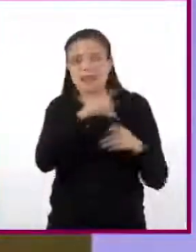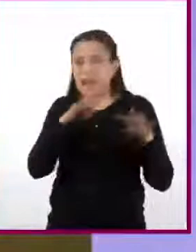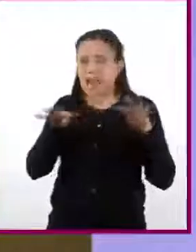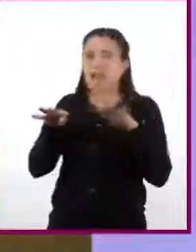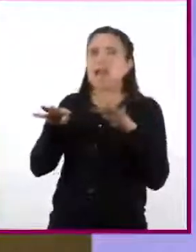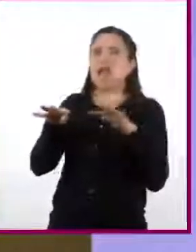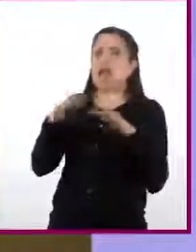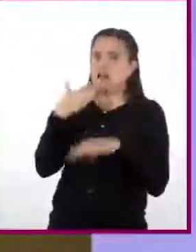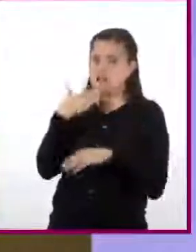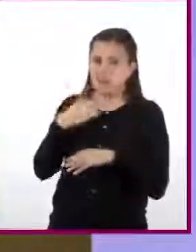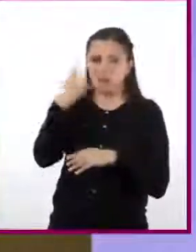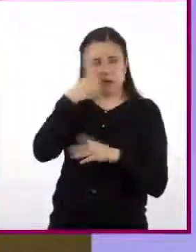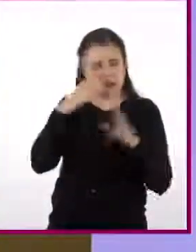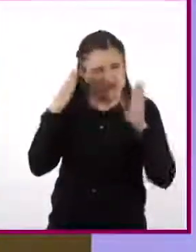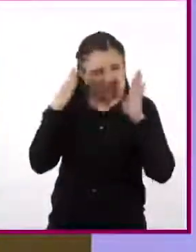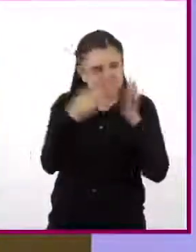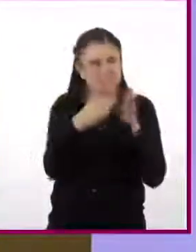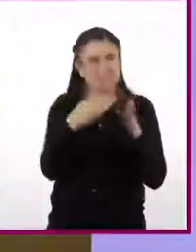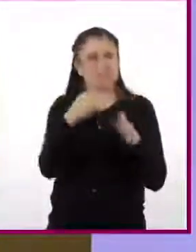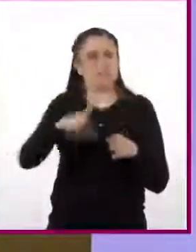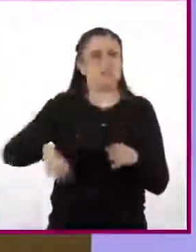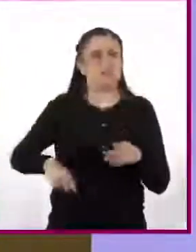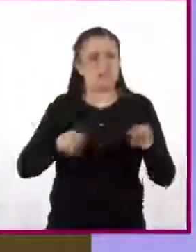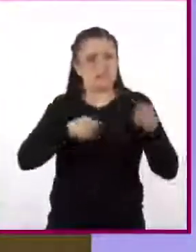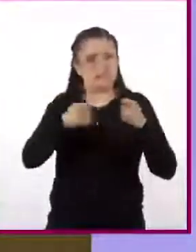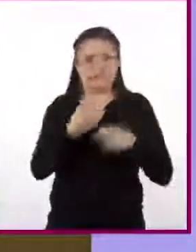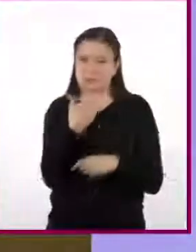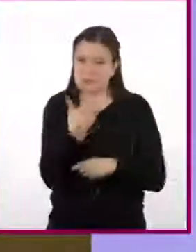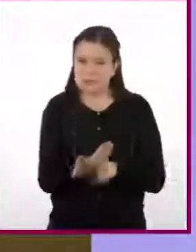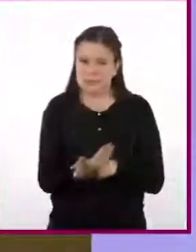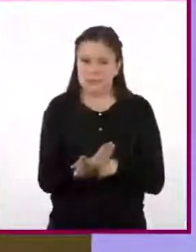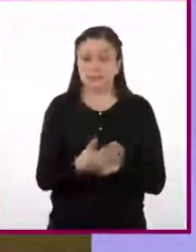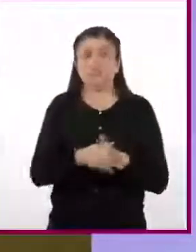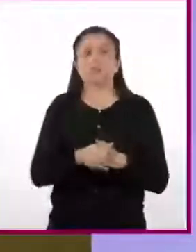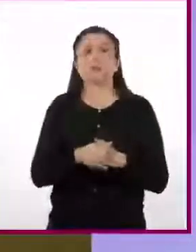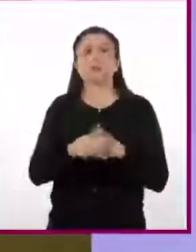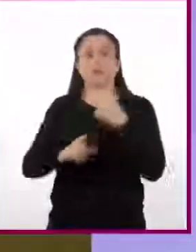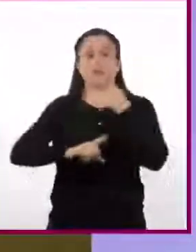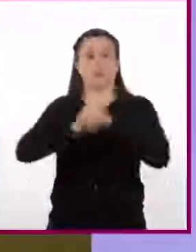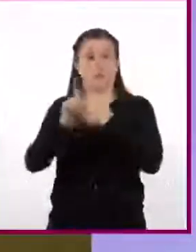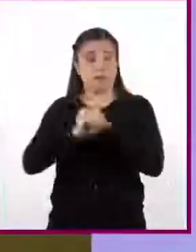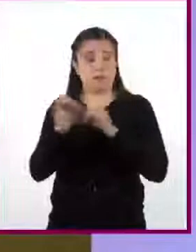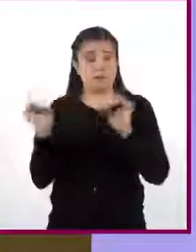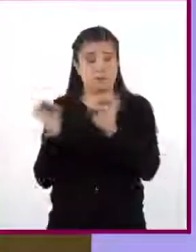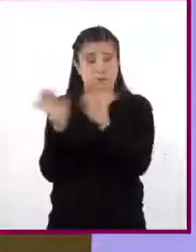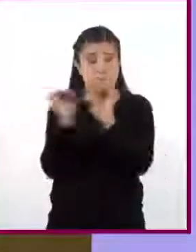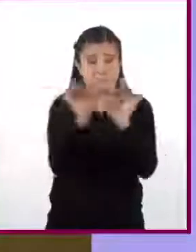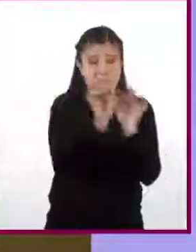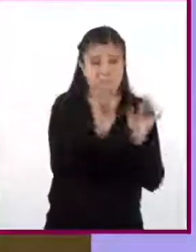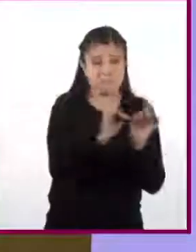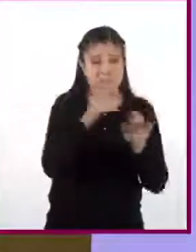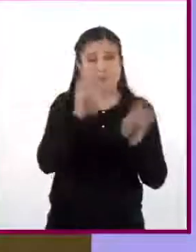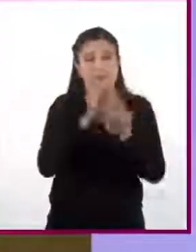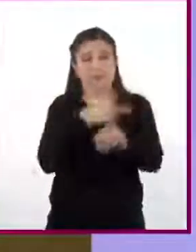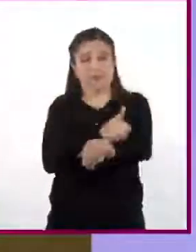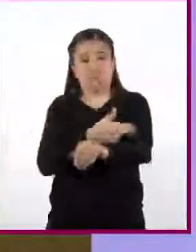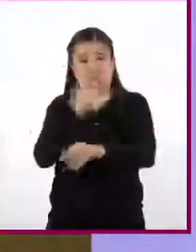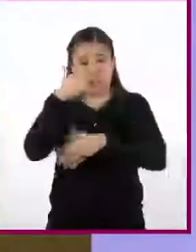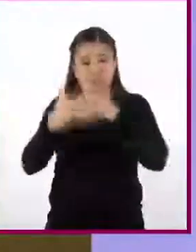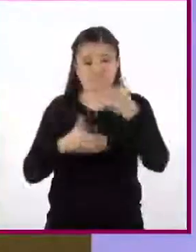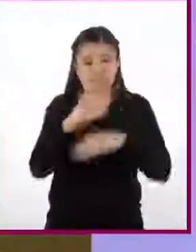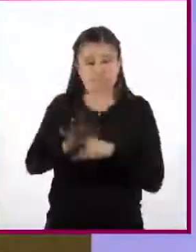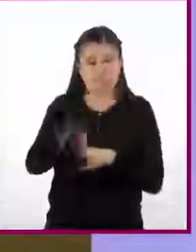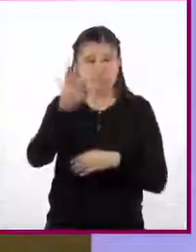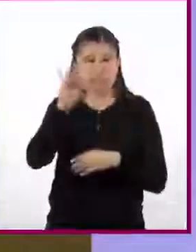abuso y la concentración de poder. Por eso, ante los problemas que puedan presentarse en un proceso de elección, está